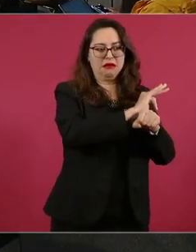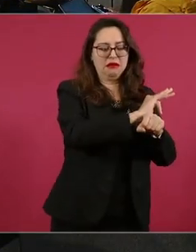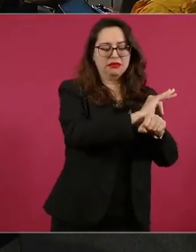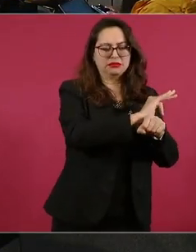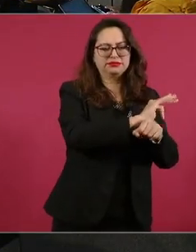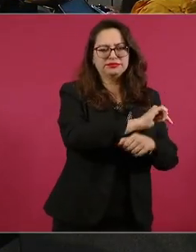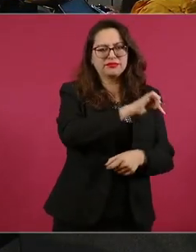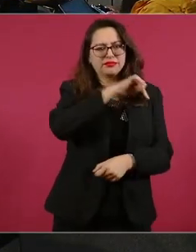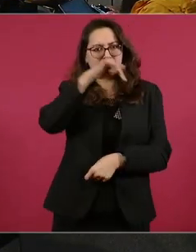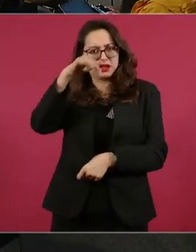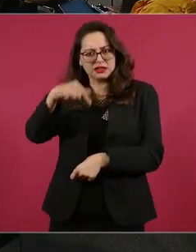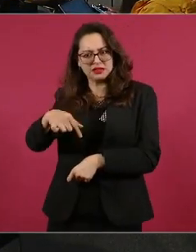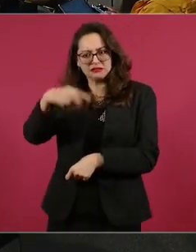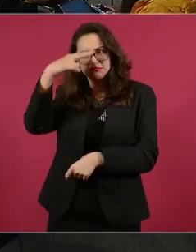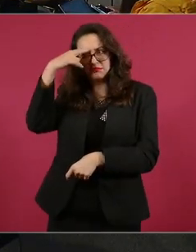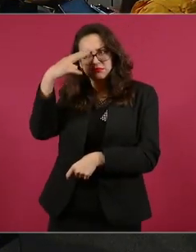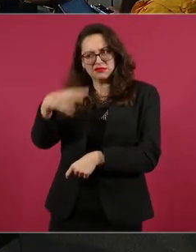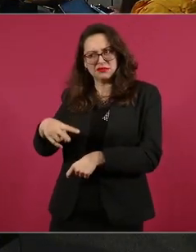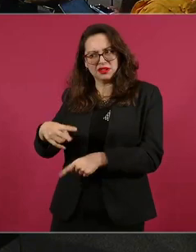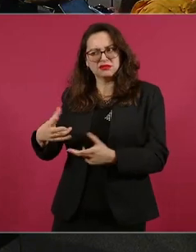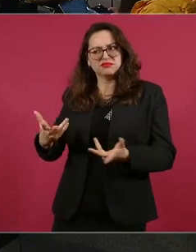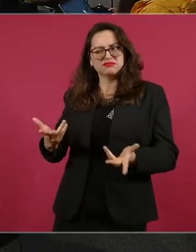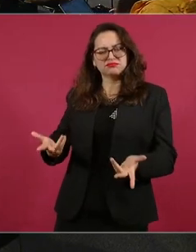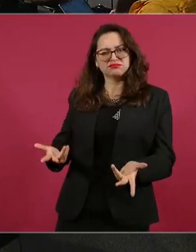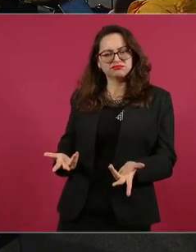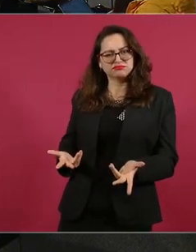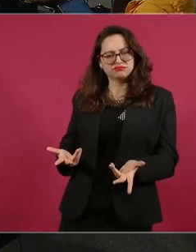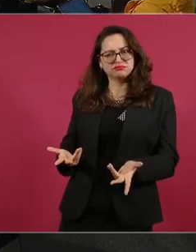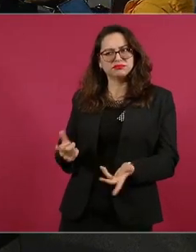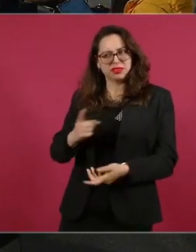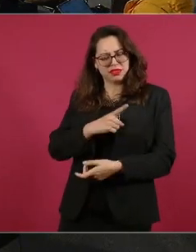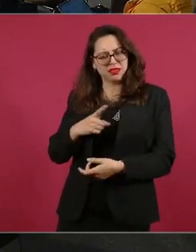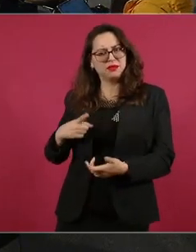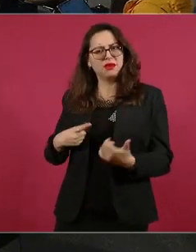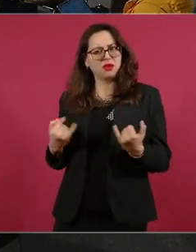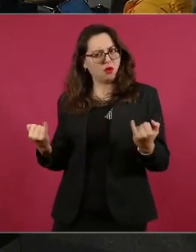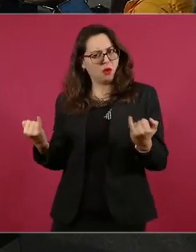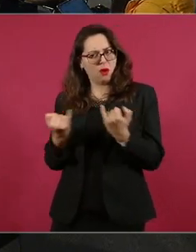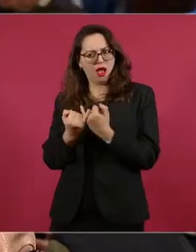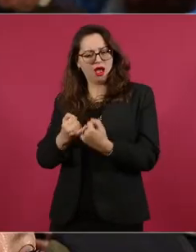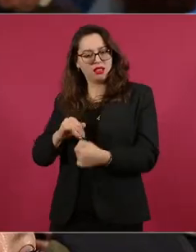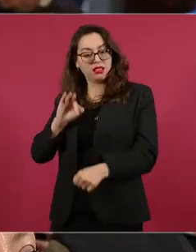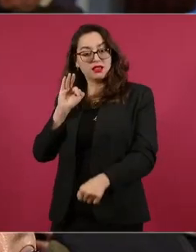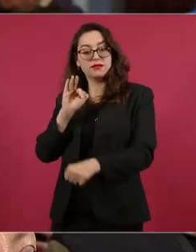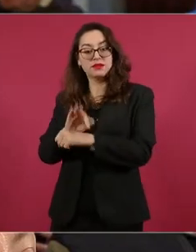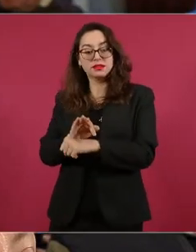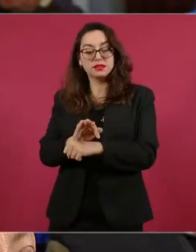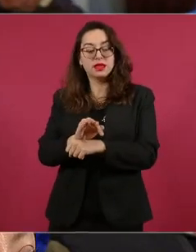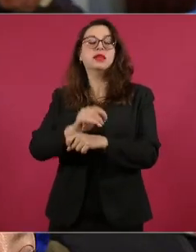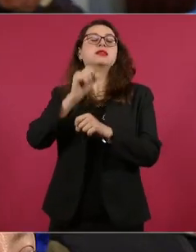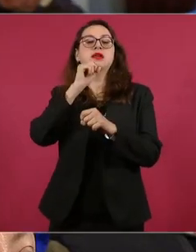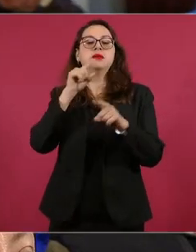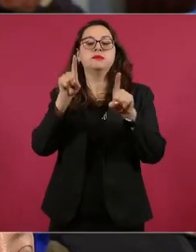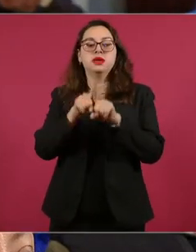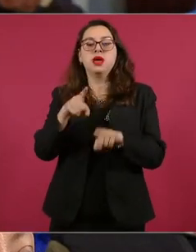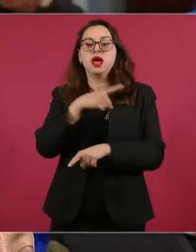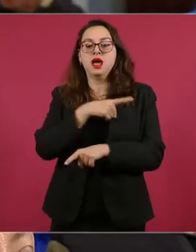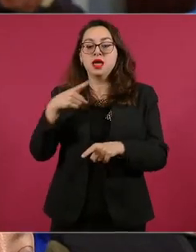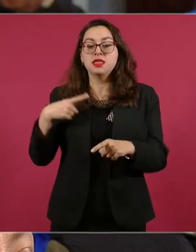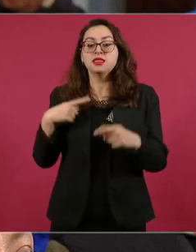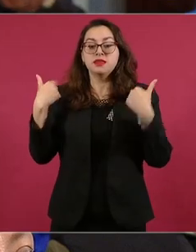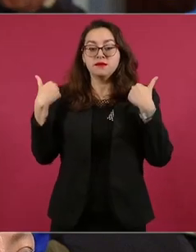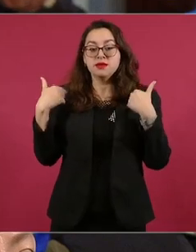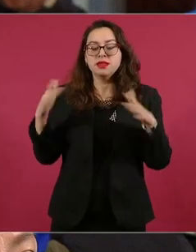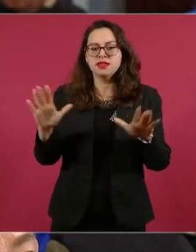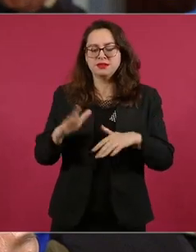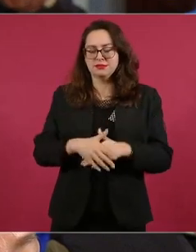las cajas de cereales, pero yo no veo esa leyenda aquí en México, que debería de ser. Estamos como en el mundo al